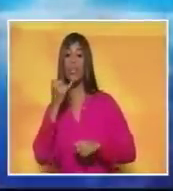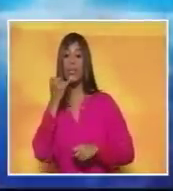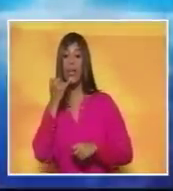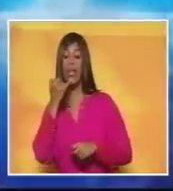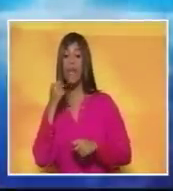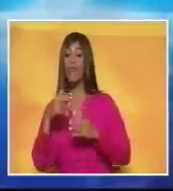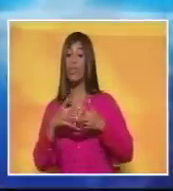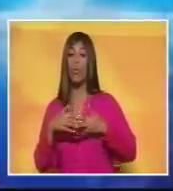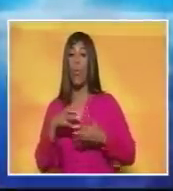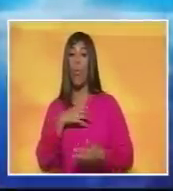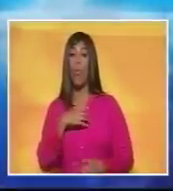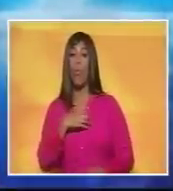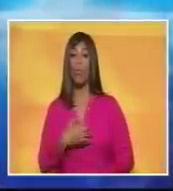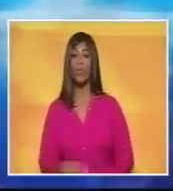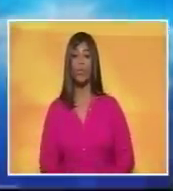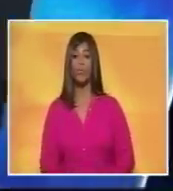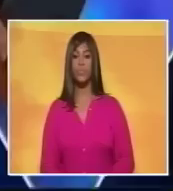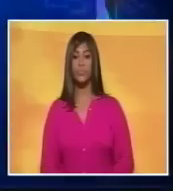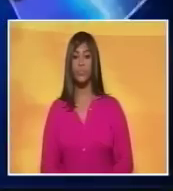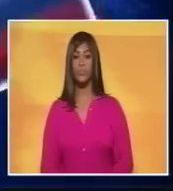equipos tecnológicos.